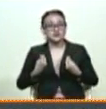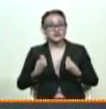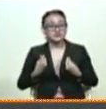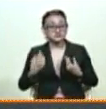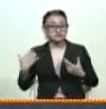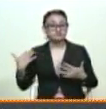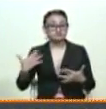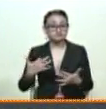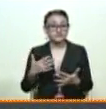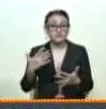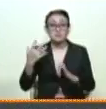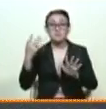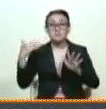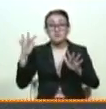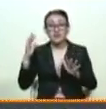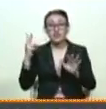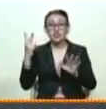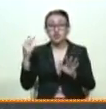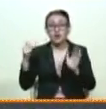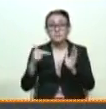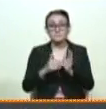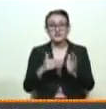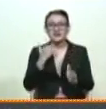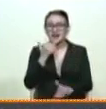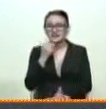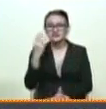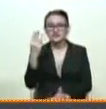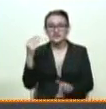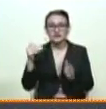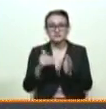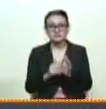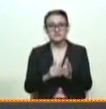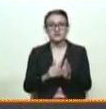año, más de 2 mil, casi 3 mil